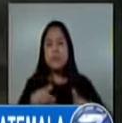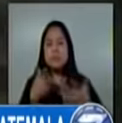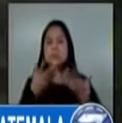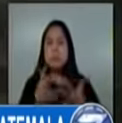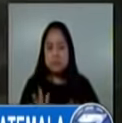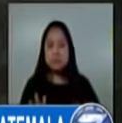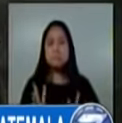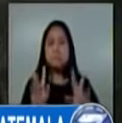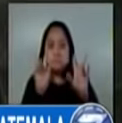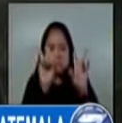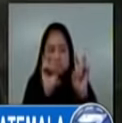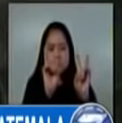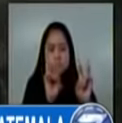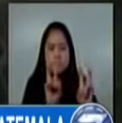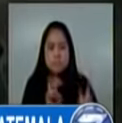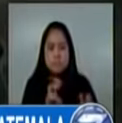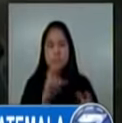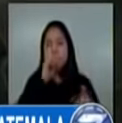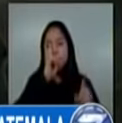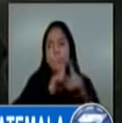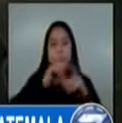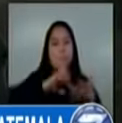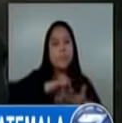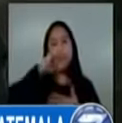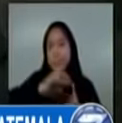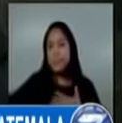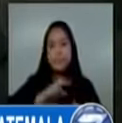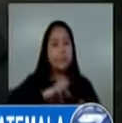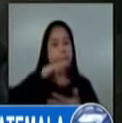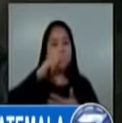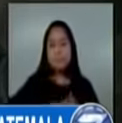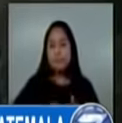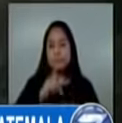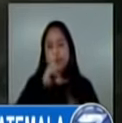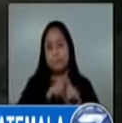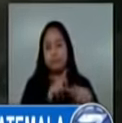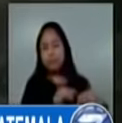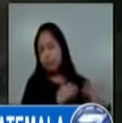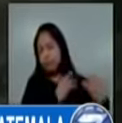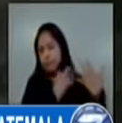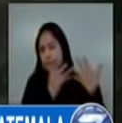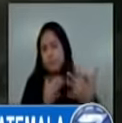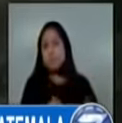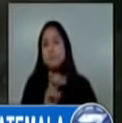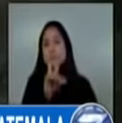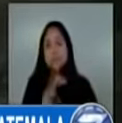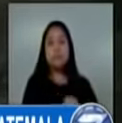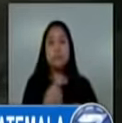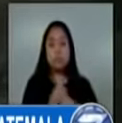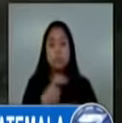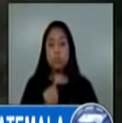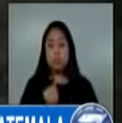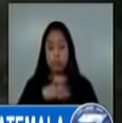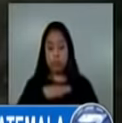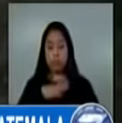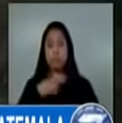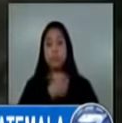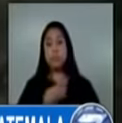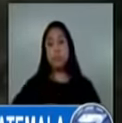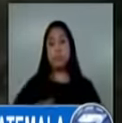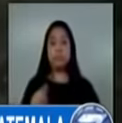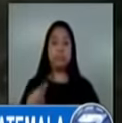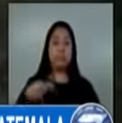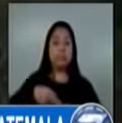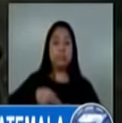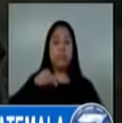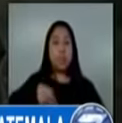en distintos programas y proyectos a lo largo de estos 2 años que tengo de ser presidente. Que hoy